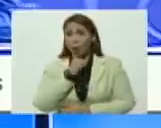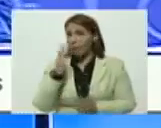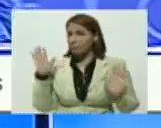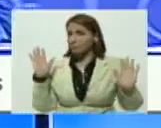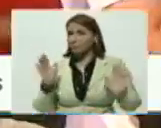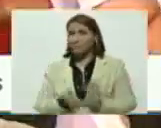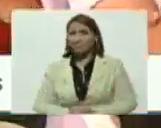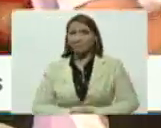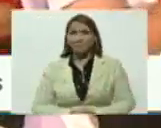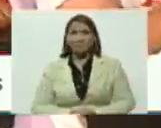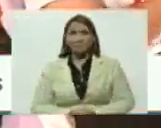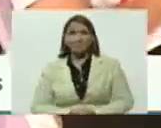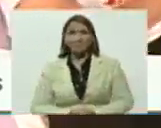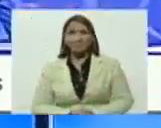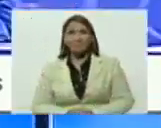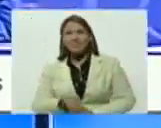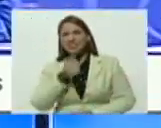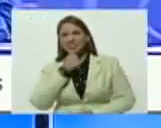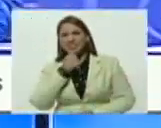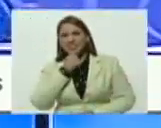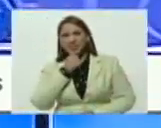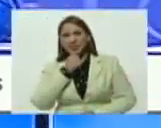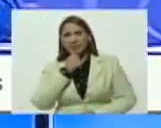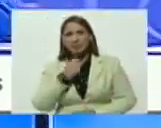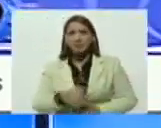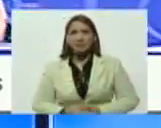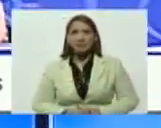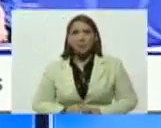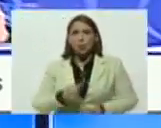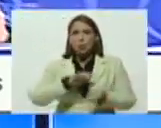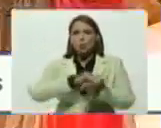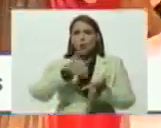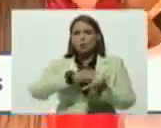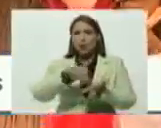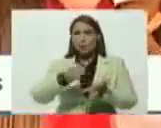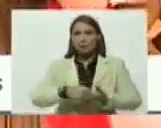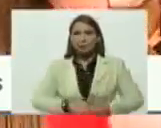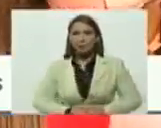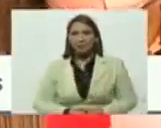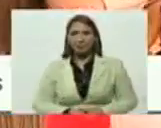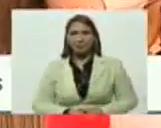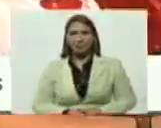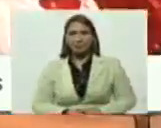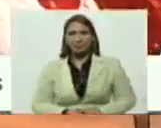TikTok. ¿Quiénes activan en WhatsApp?